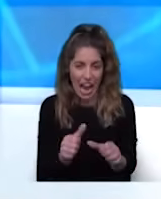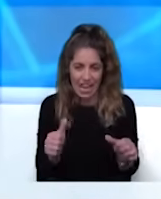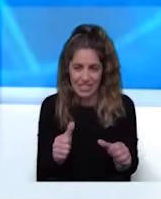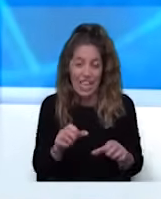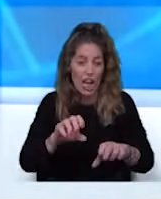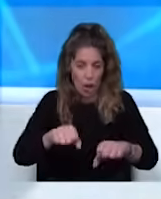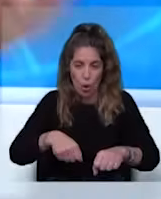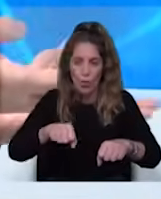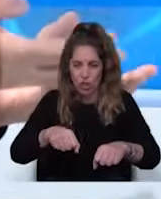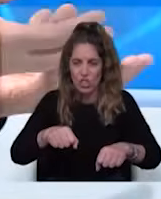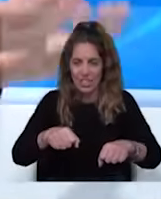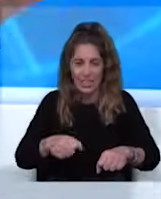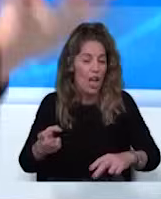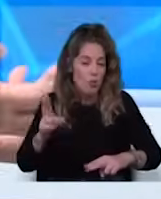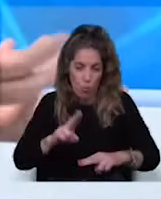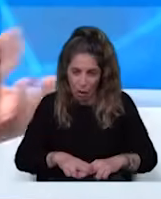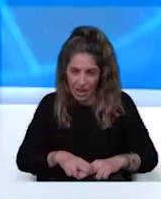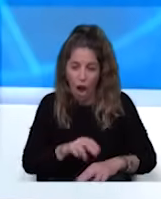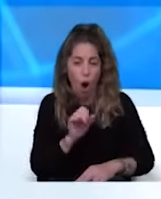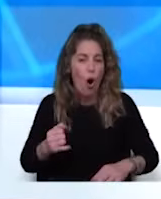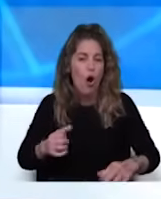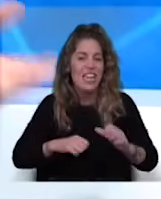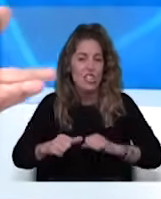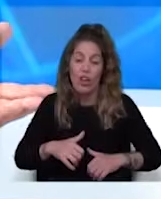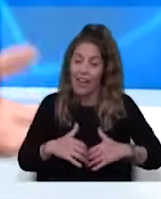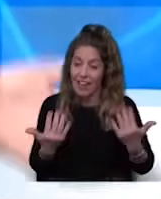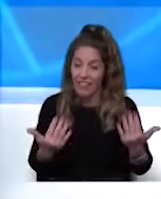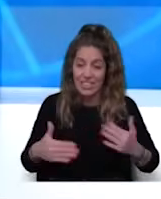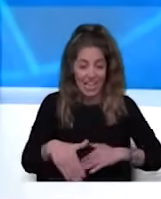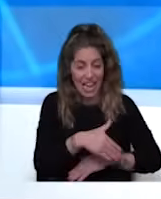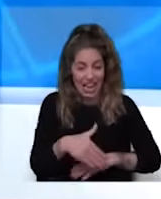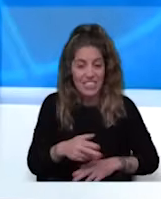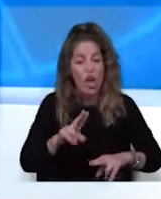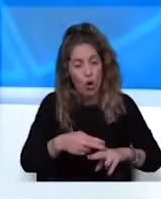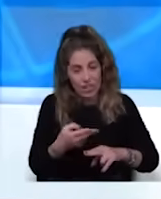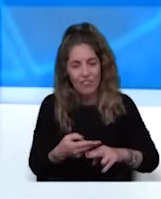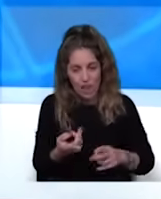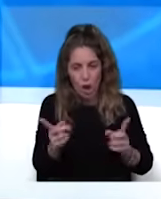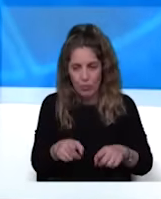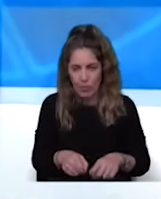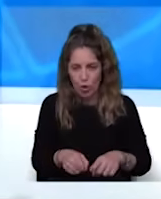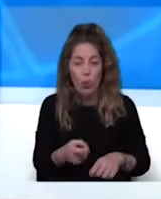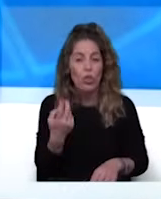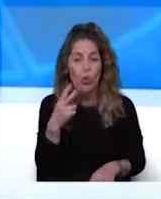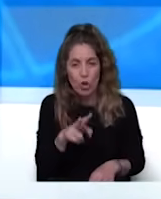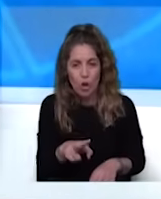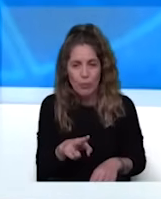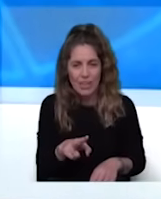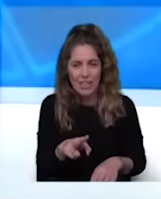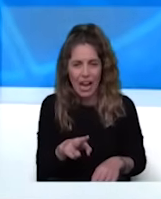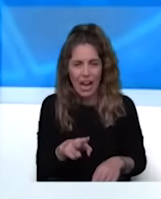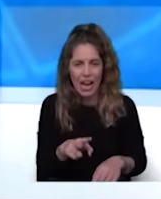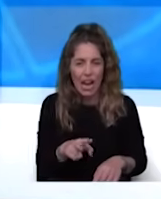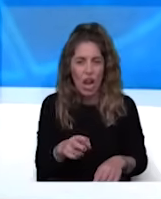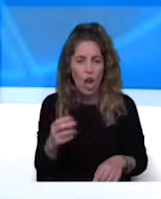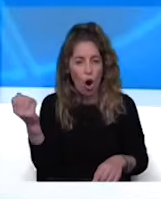los motociclistas mueran o tengan lesiones graves en las vías públicas y volvemos lo mismo cuando uno mira las necras los